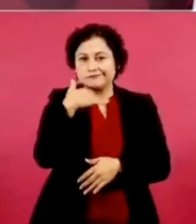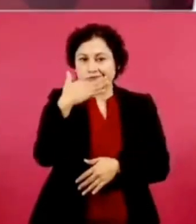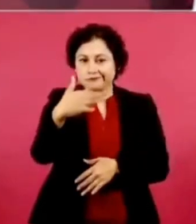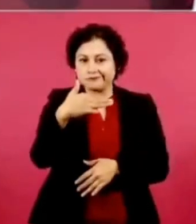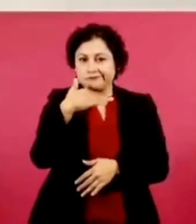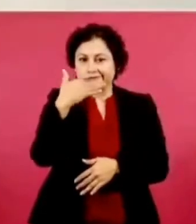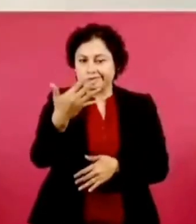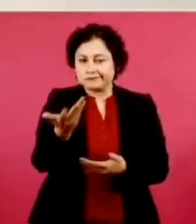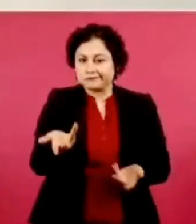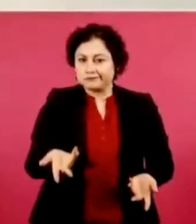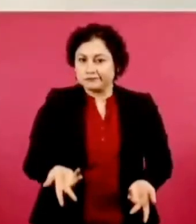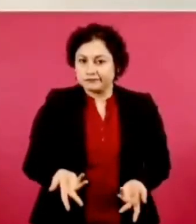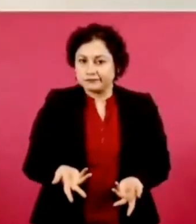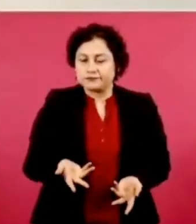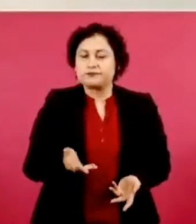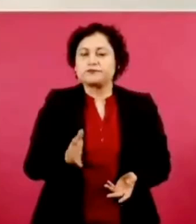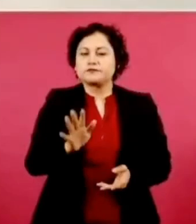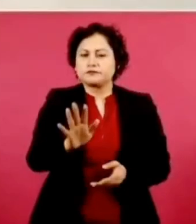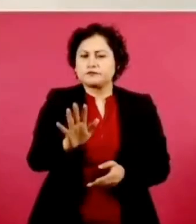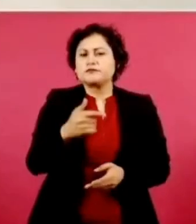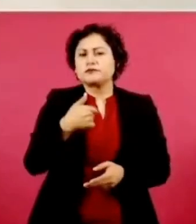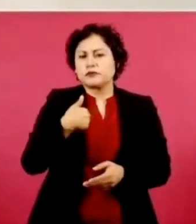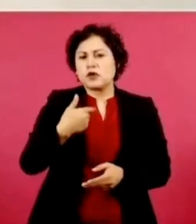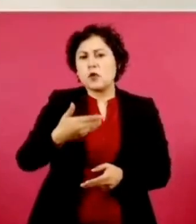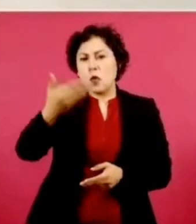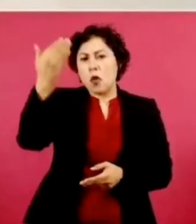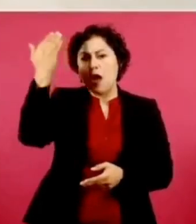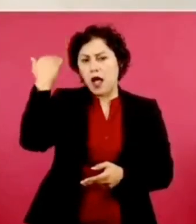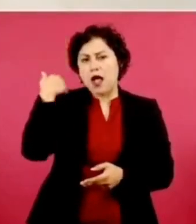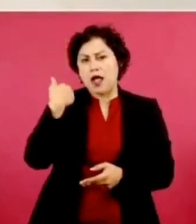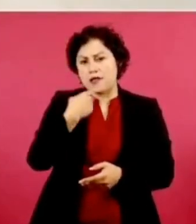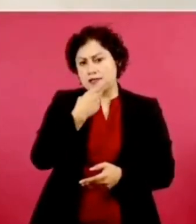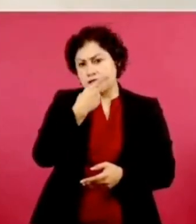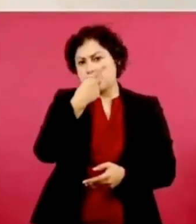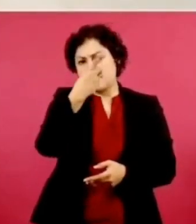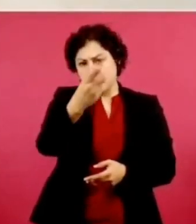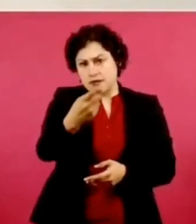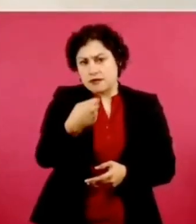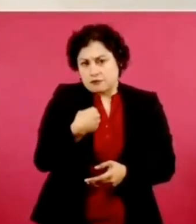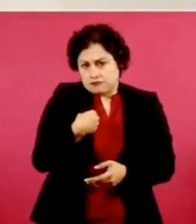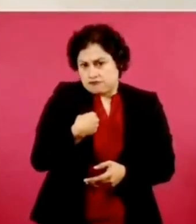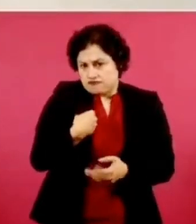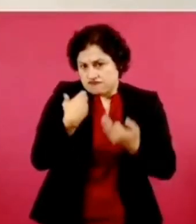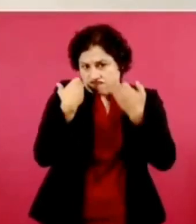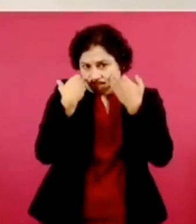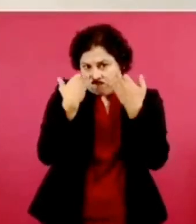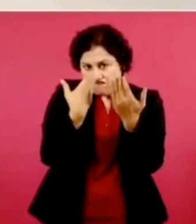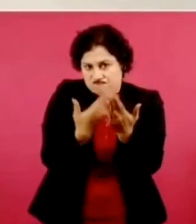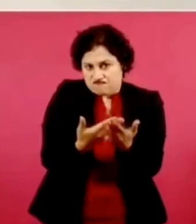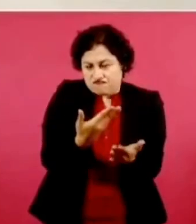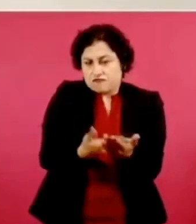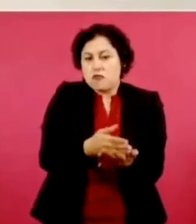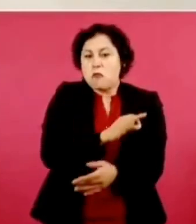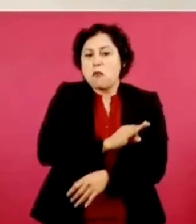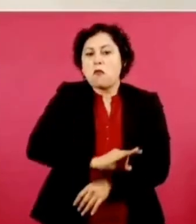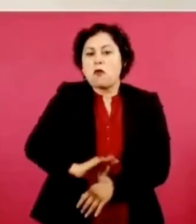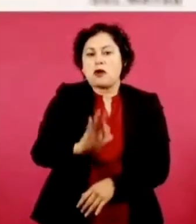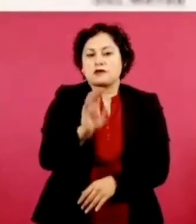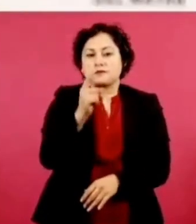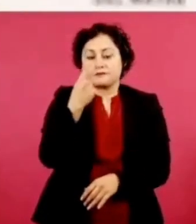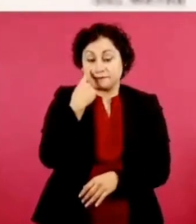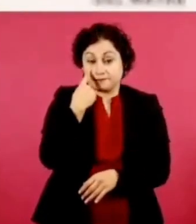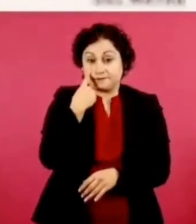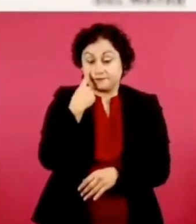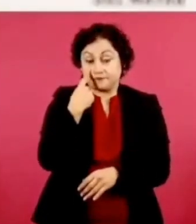Yo dije en una ocasión, y lo puedo probar, me he dedicado a